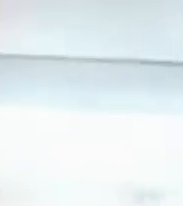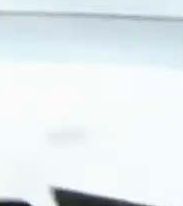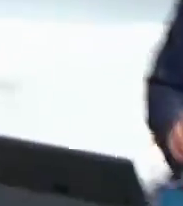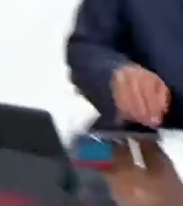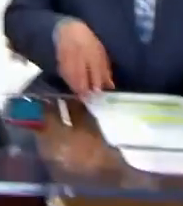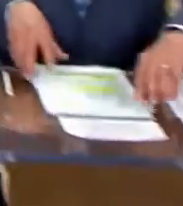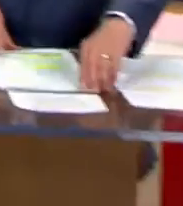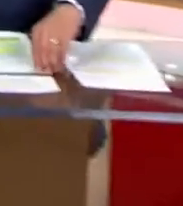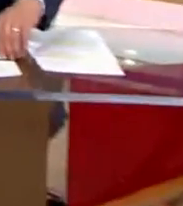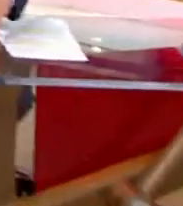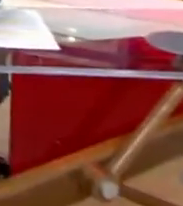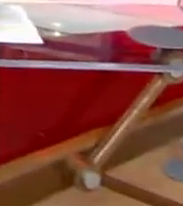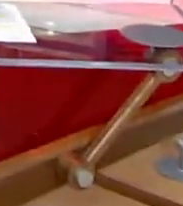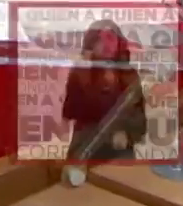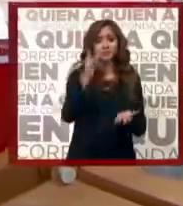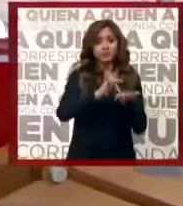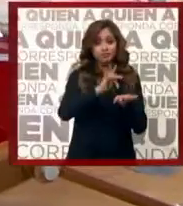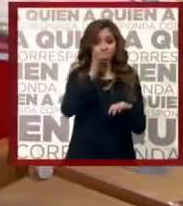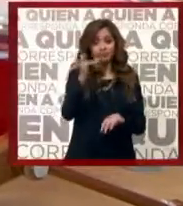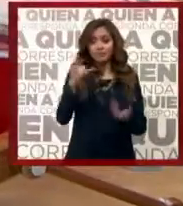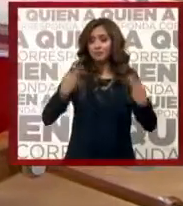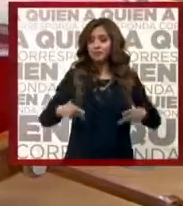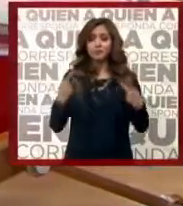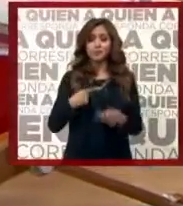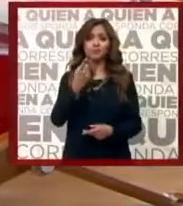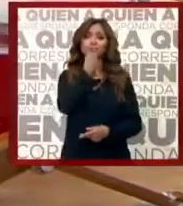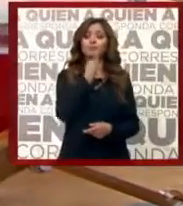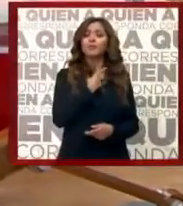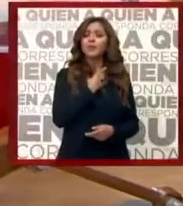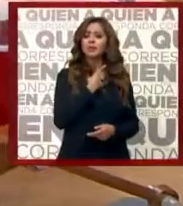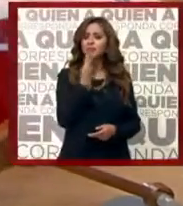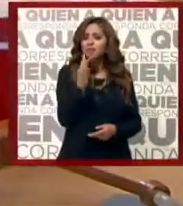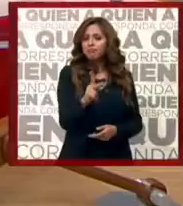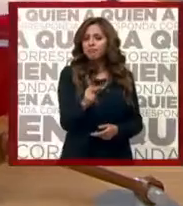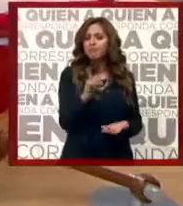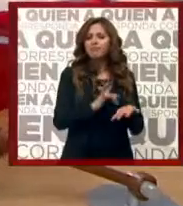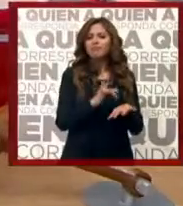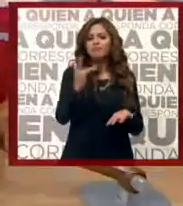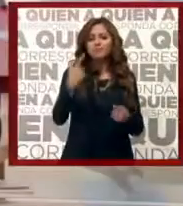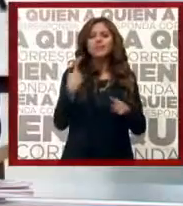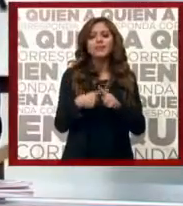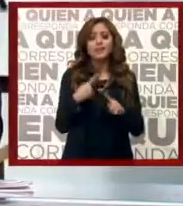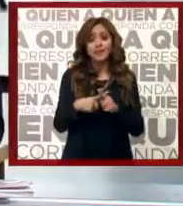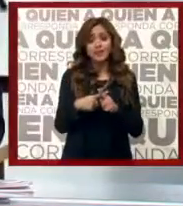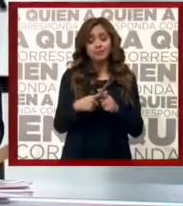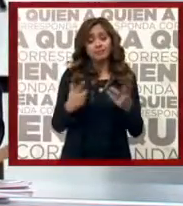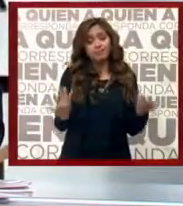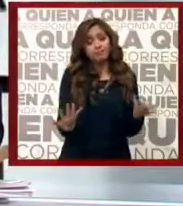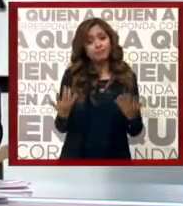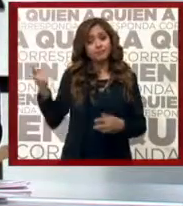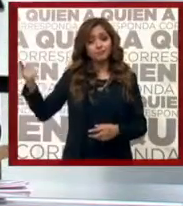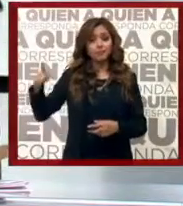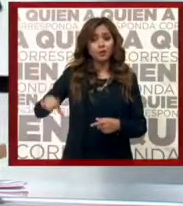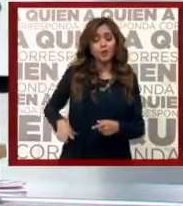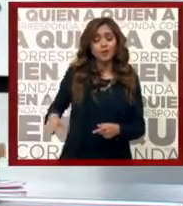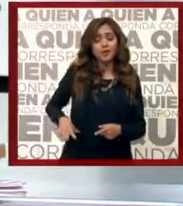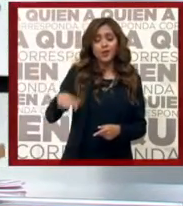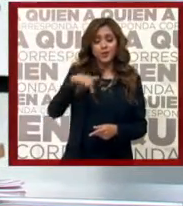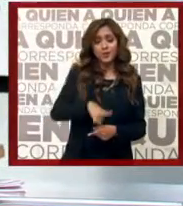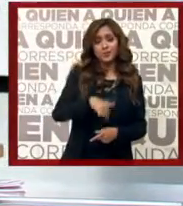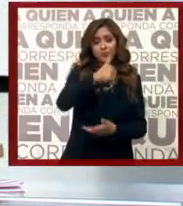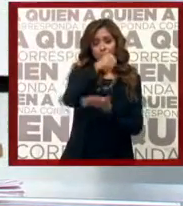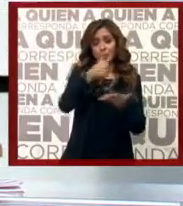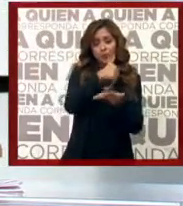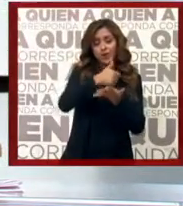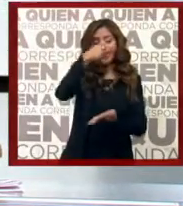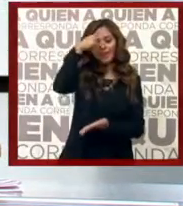Pues gracias por el agradecimiento, pero el agradecimiento es por un lado a nuestro patrocinador, que fue el Gobierno del Instituto Federal de la Ciudad de